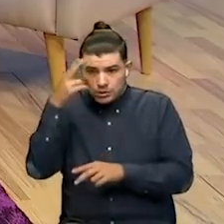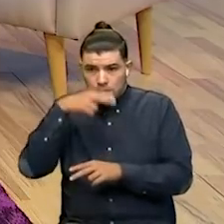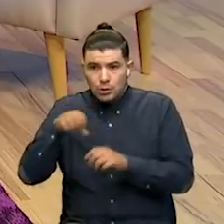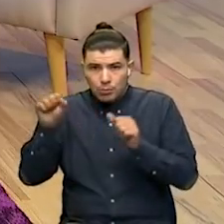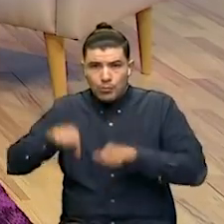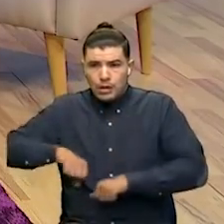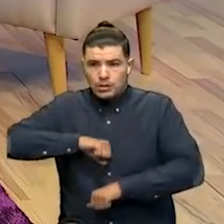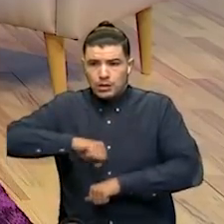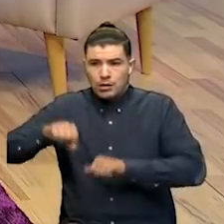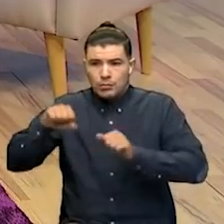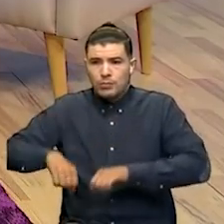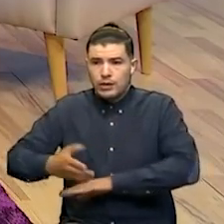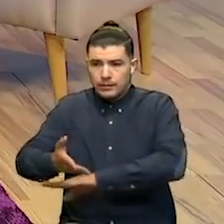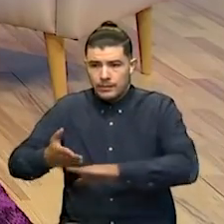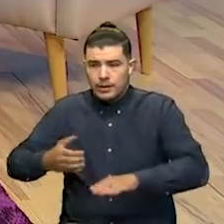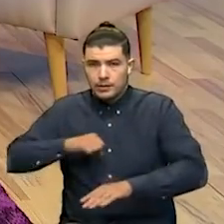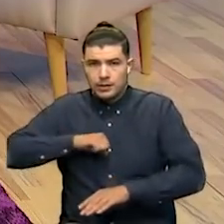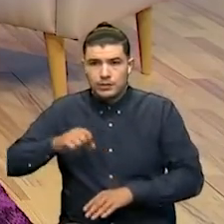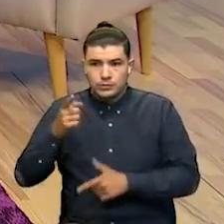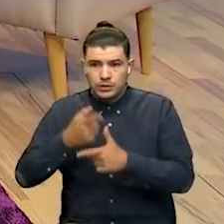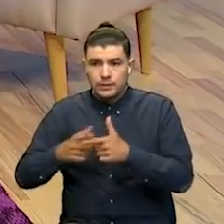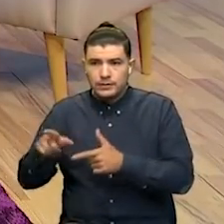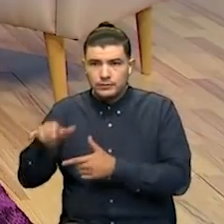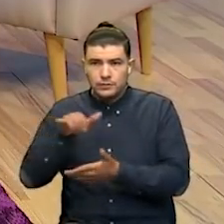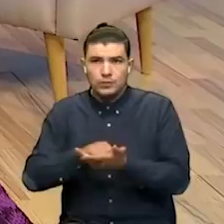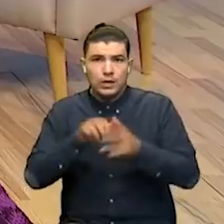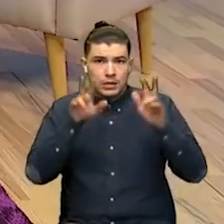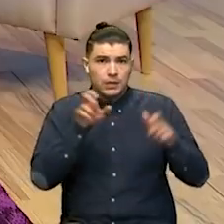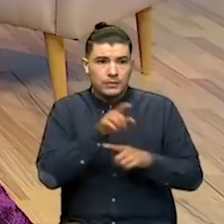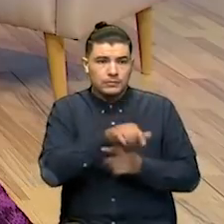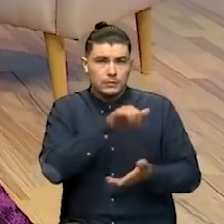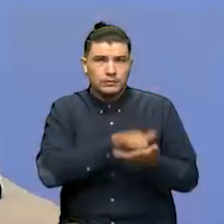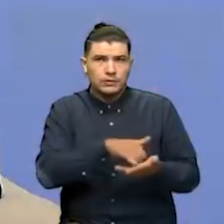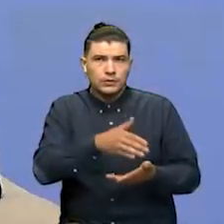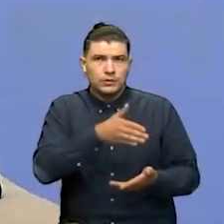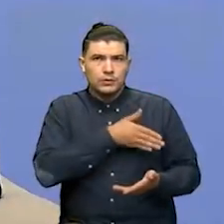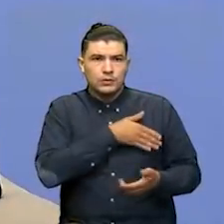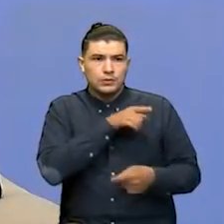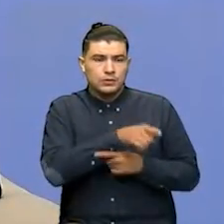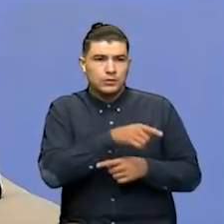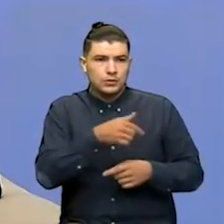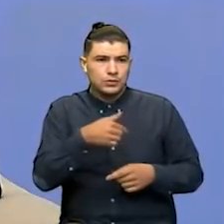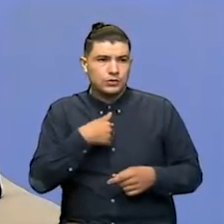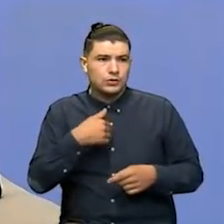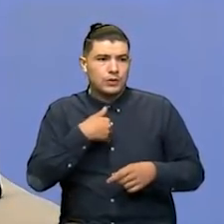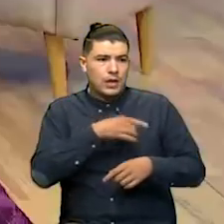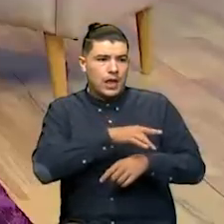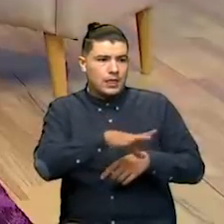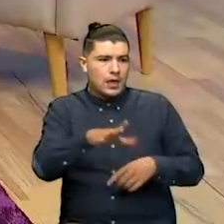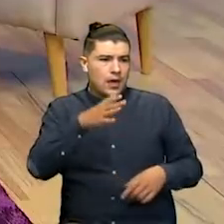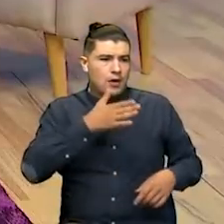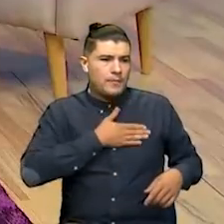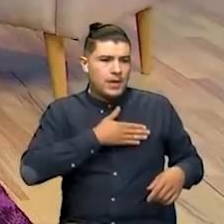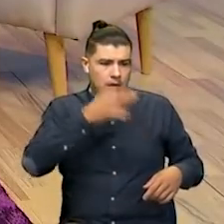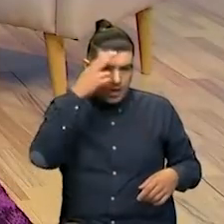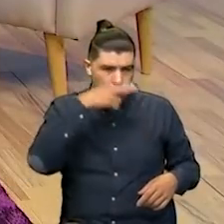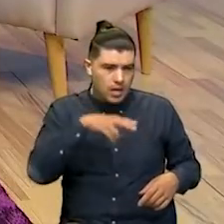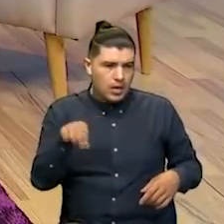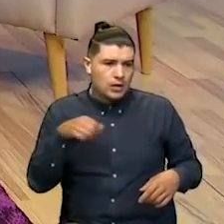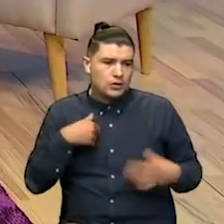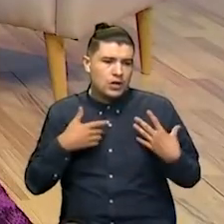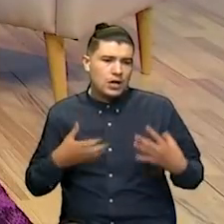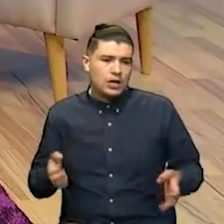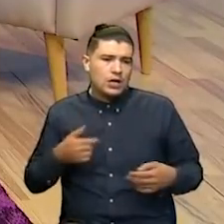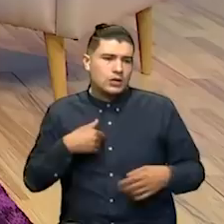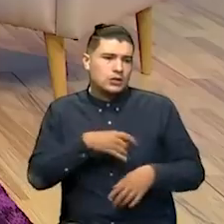podría necesariamente reclamar estos bienes. Claro, el tema como aparece en las telenovelas. Yo le dejo a mi, sí, sí, a la que quiero, le